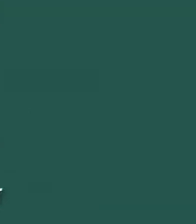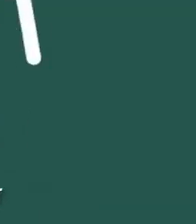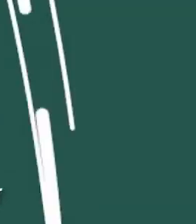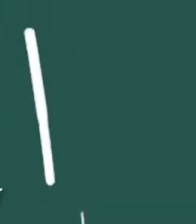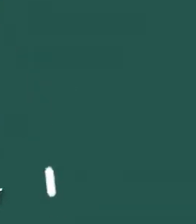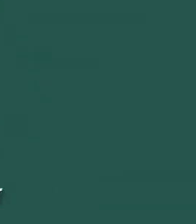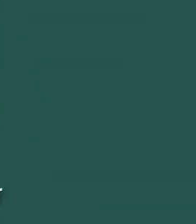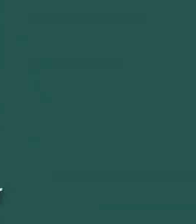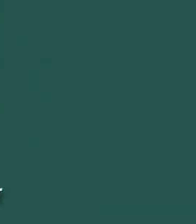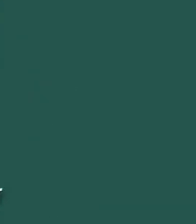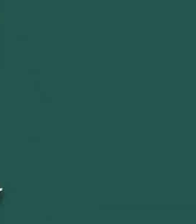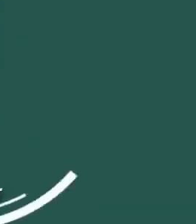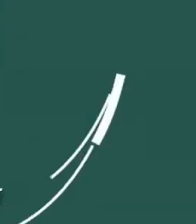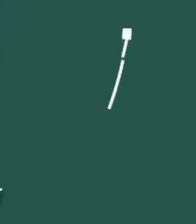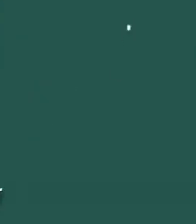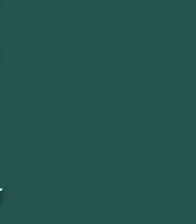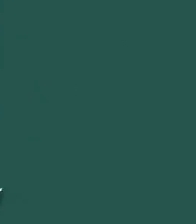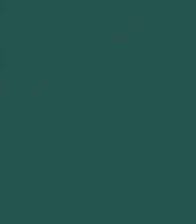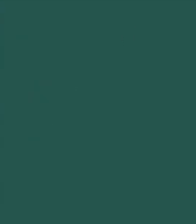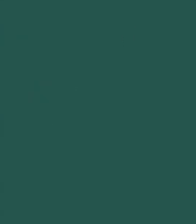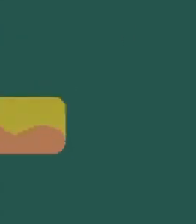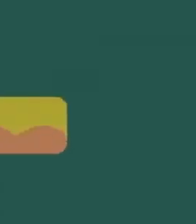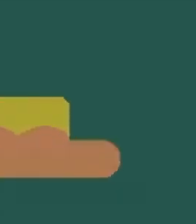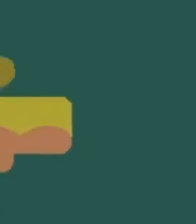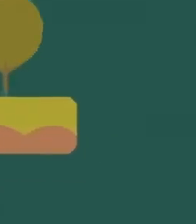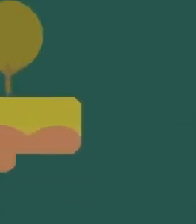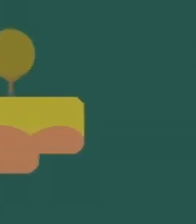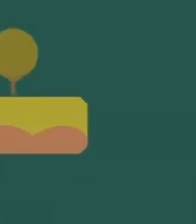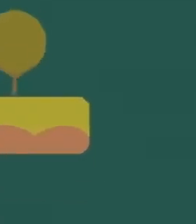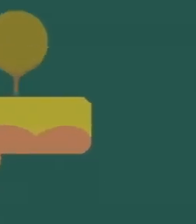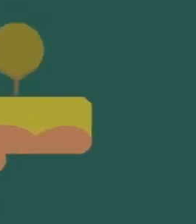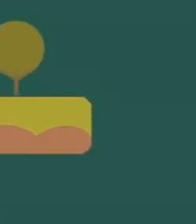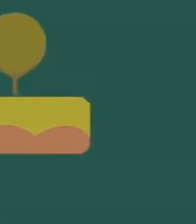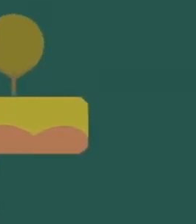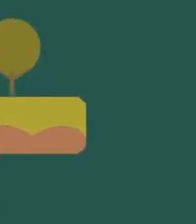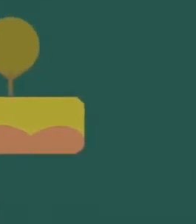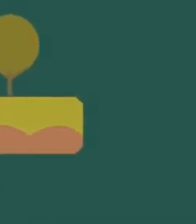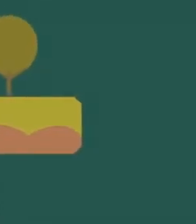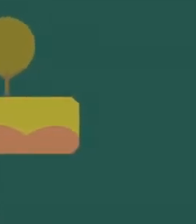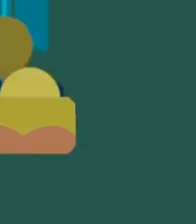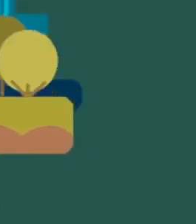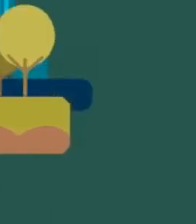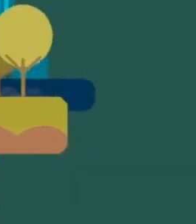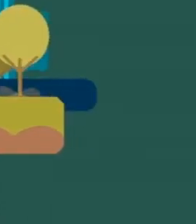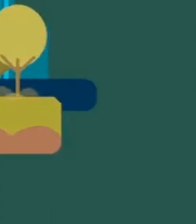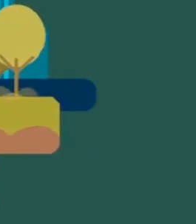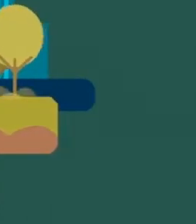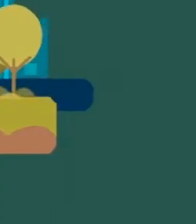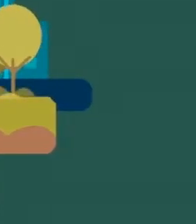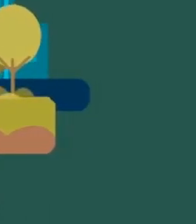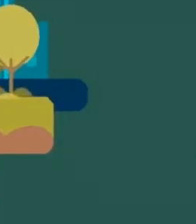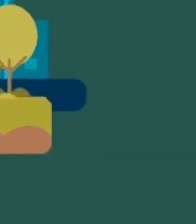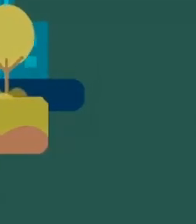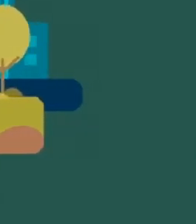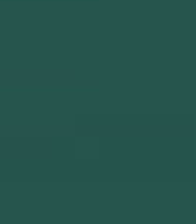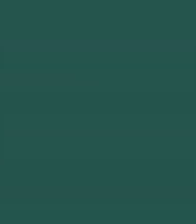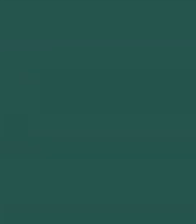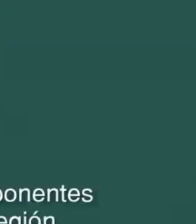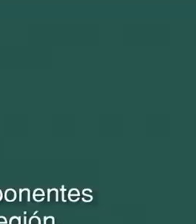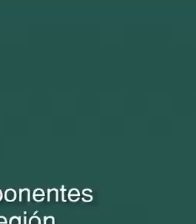de impulsar el desarrollo en la región del Istmo, con la participación de las comunidades, los pueblos y la